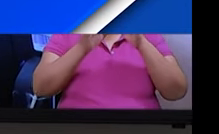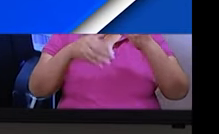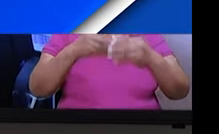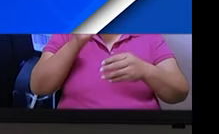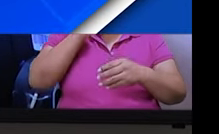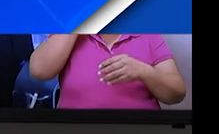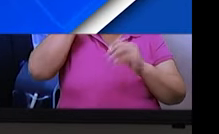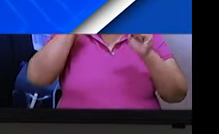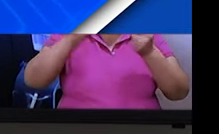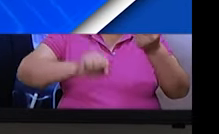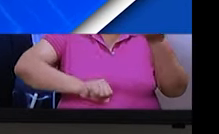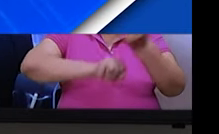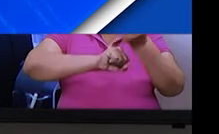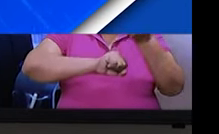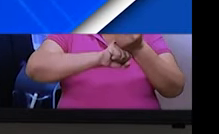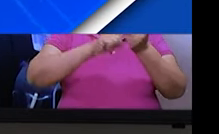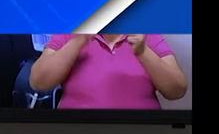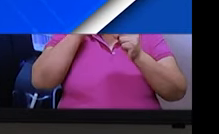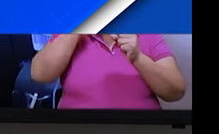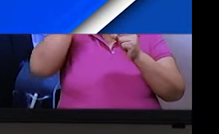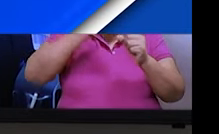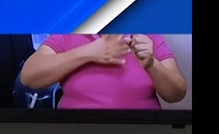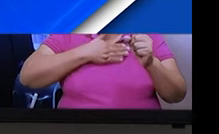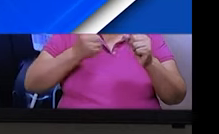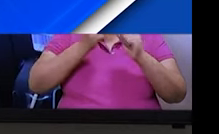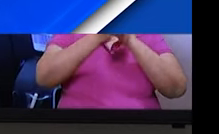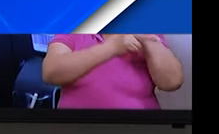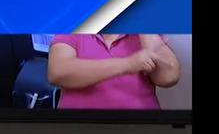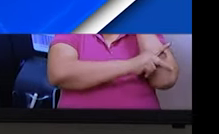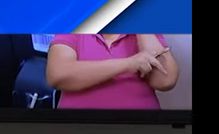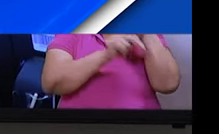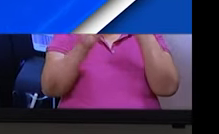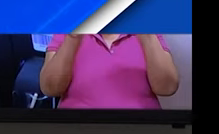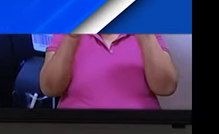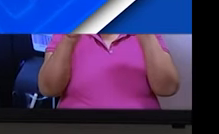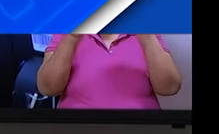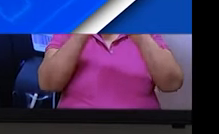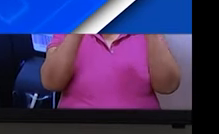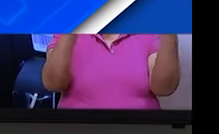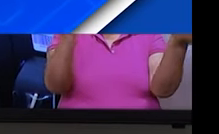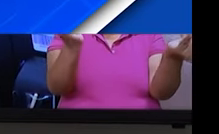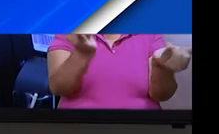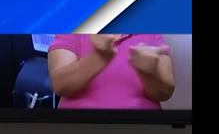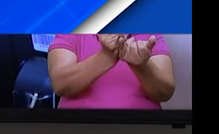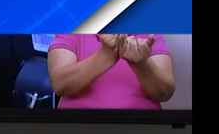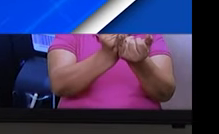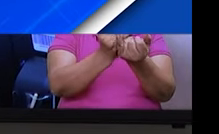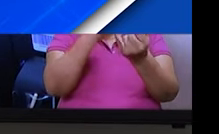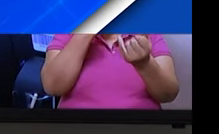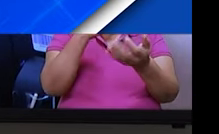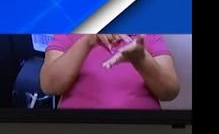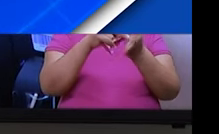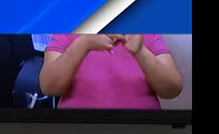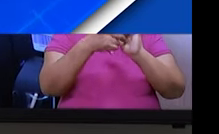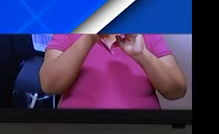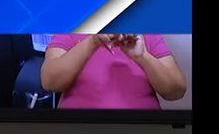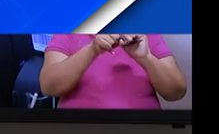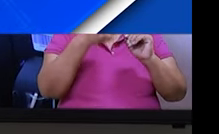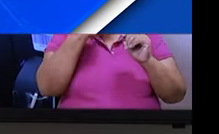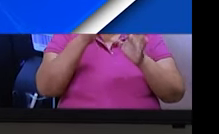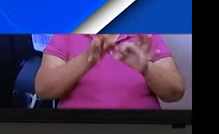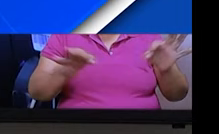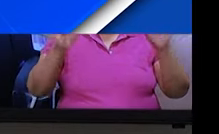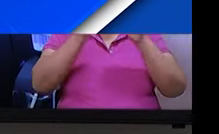la potenciación del país en el plano internacional, traducido en